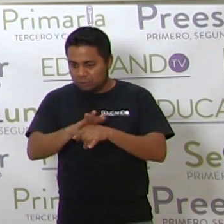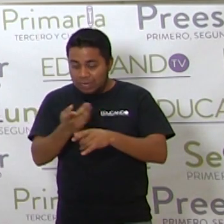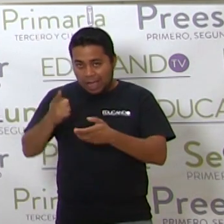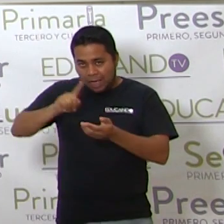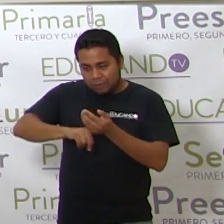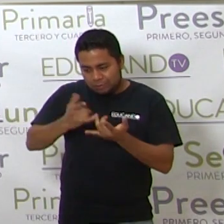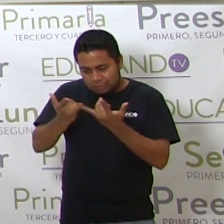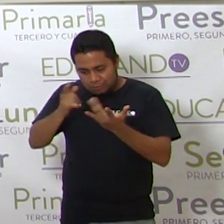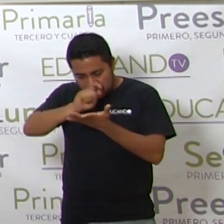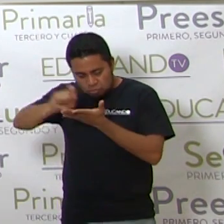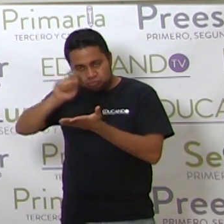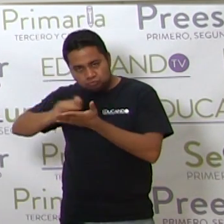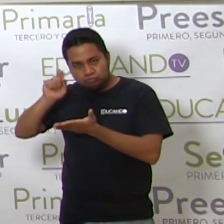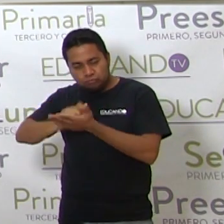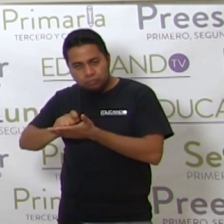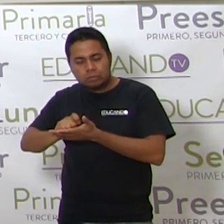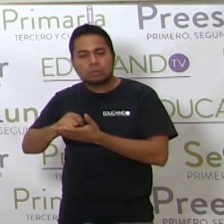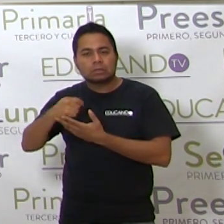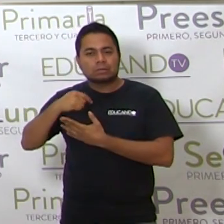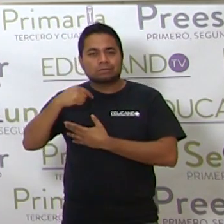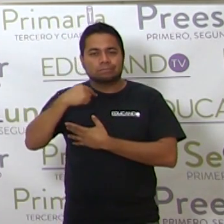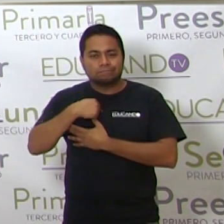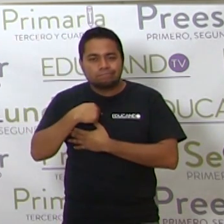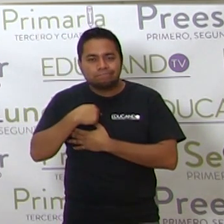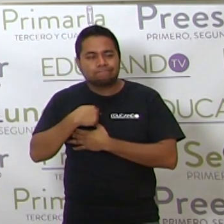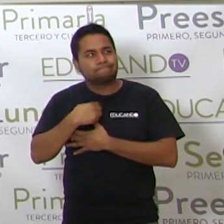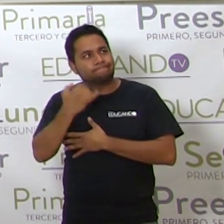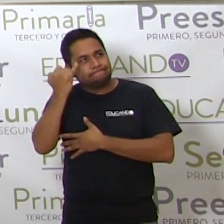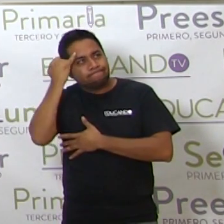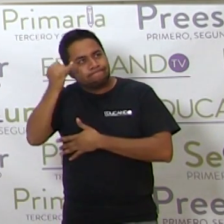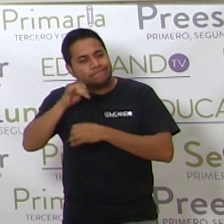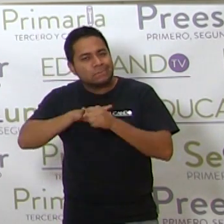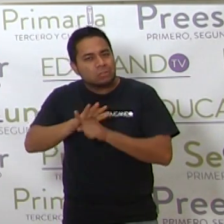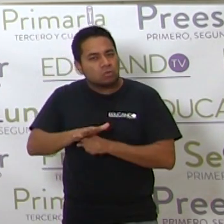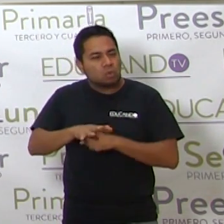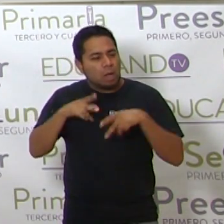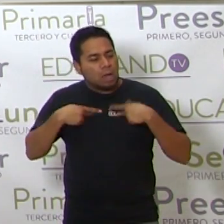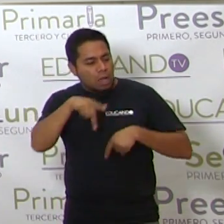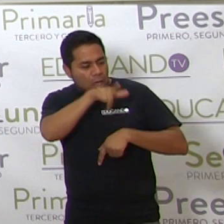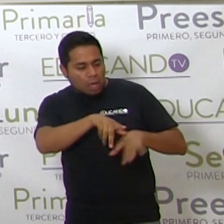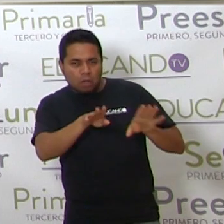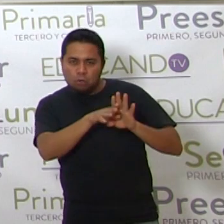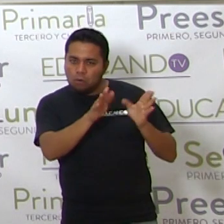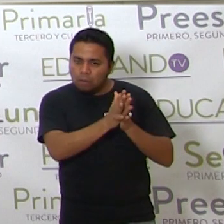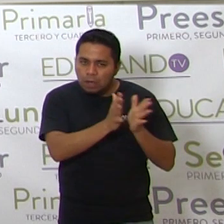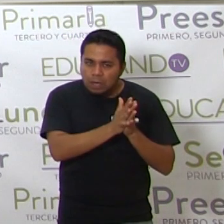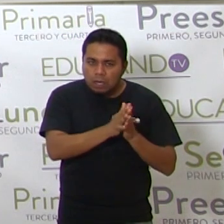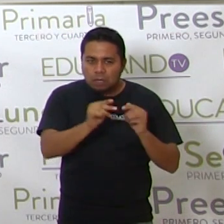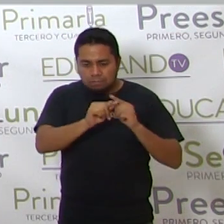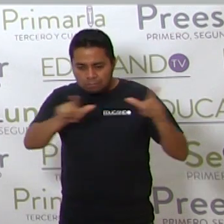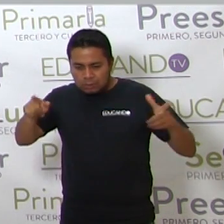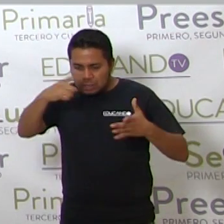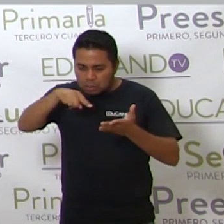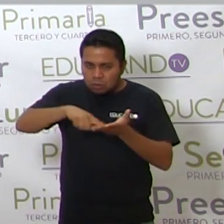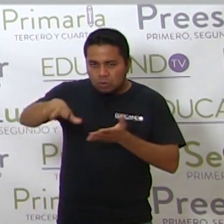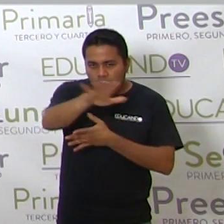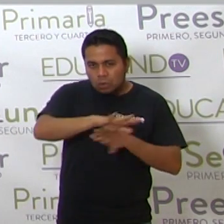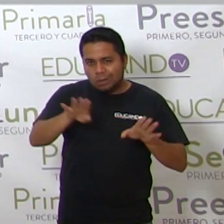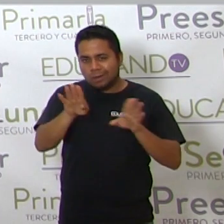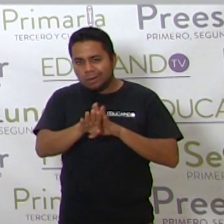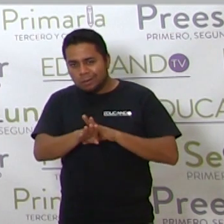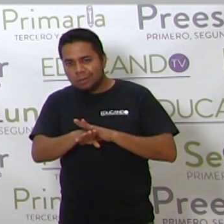libretos vamos a ver qué es lo que van a decir cada uno de los actores cómo va a ser la escenografía la descripción de